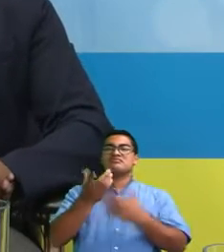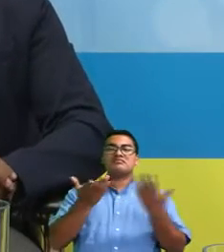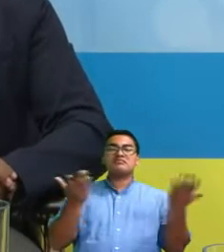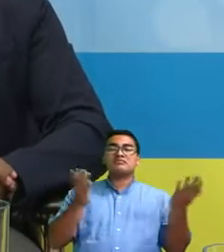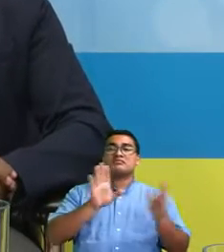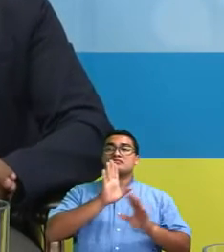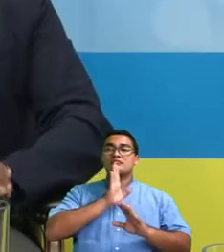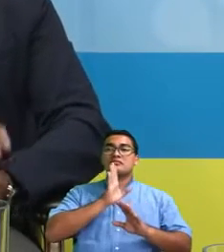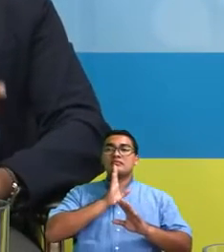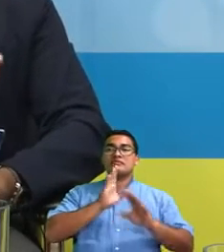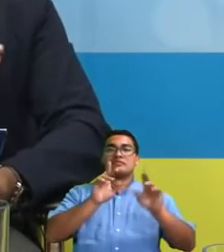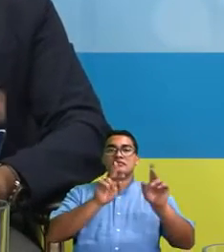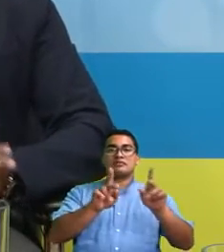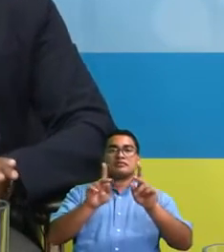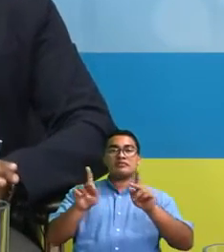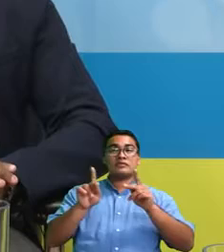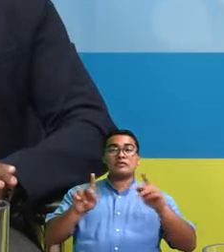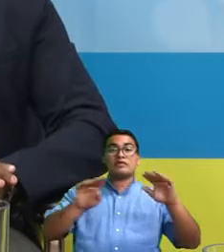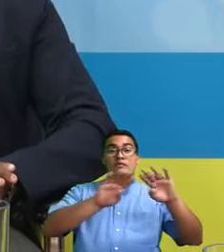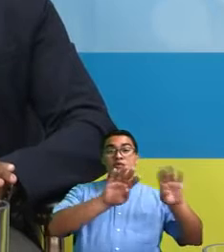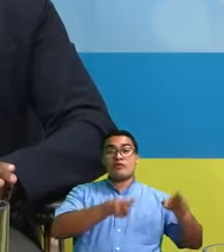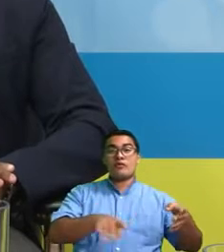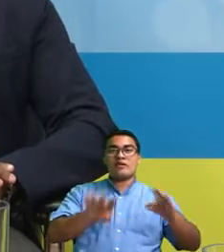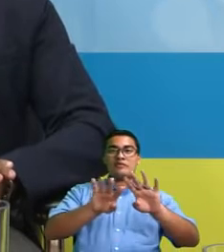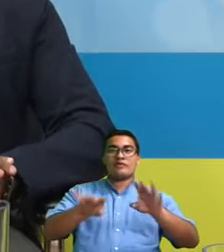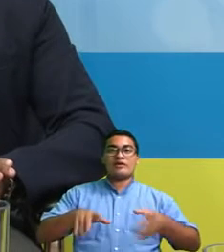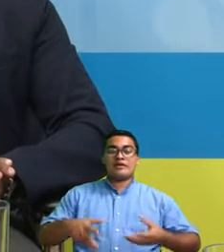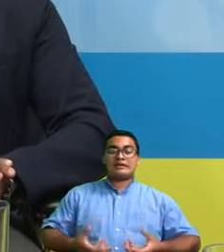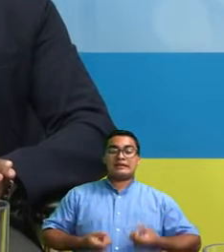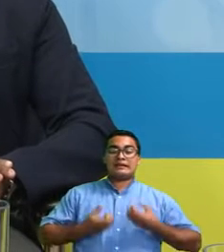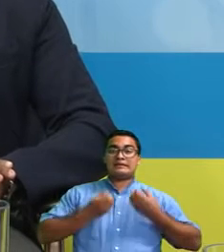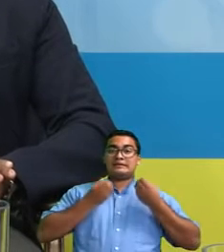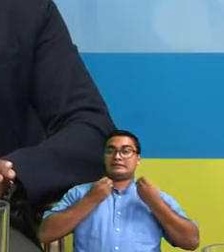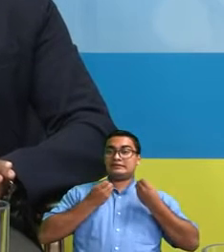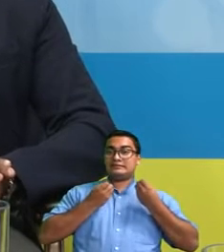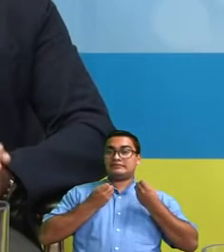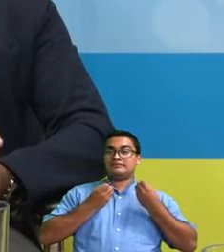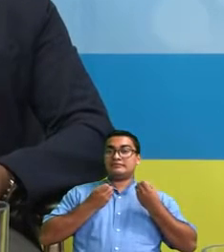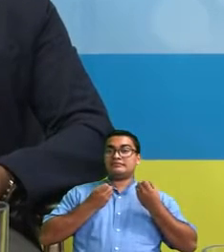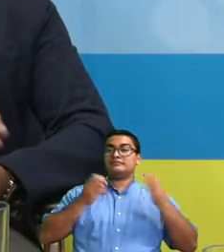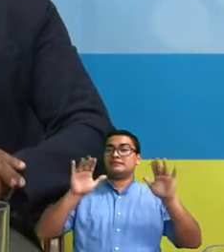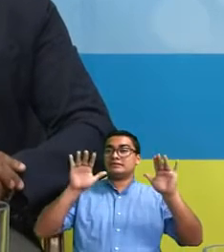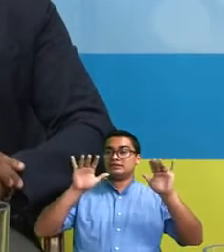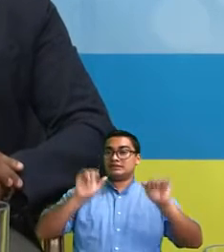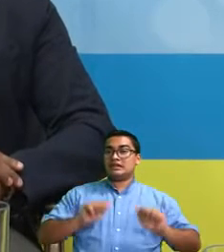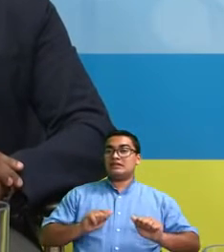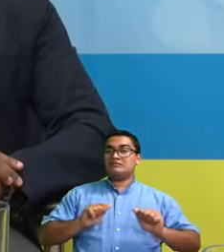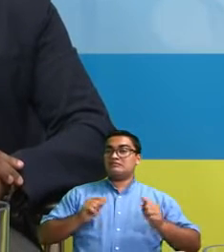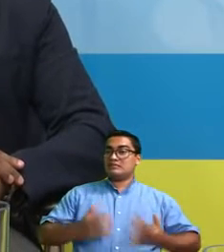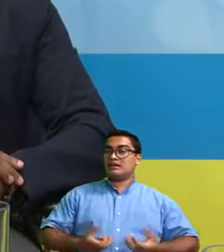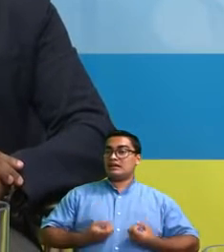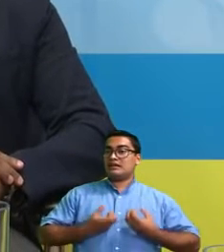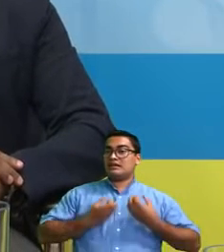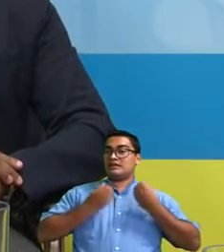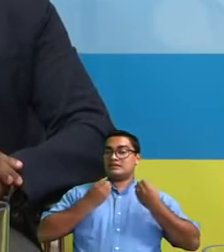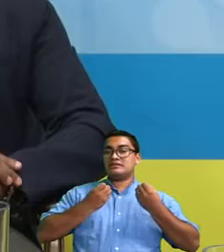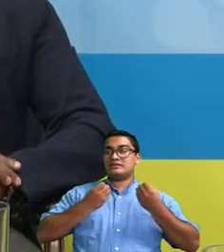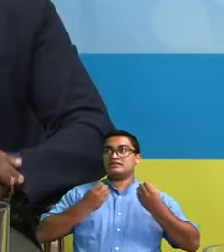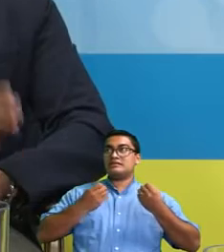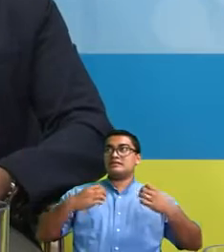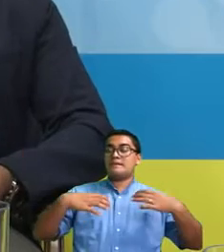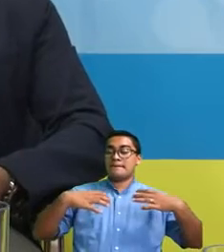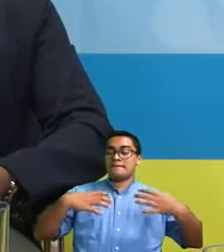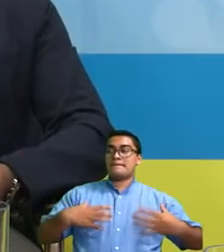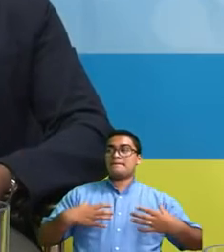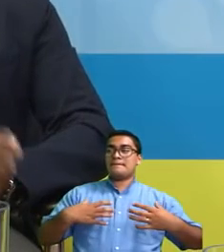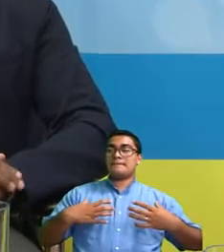cuidados de las pacientes con cáncer, a propósito que ya se acerca el Día del Cáncer de Mamas,